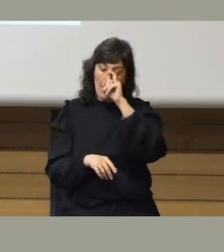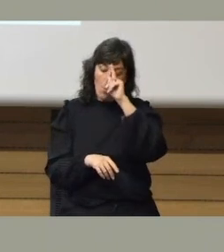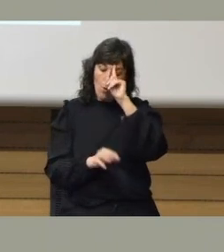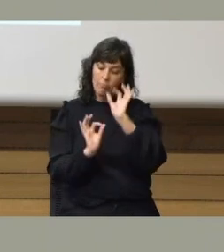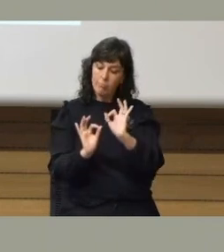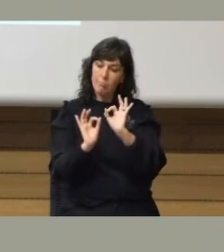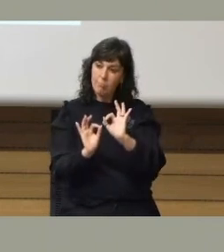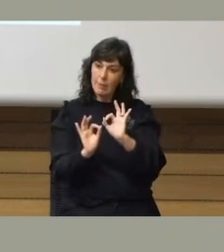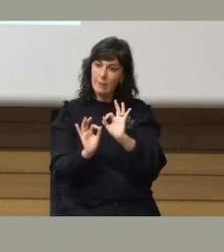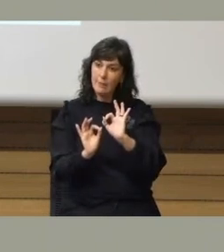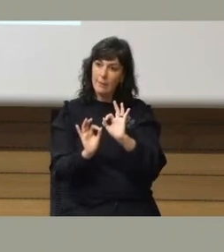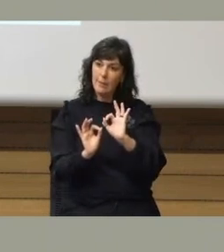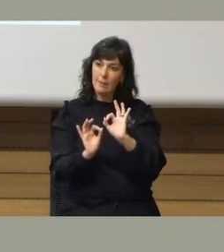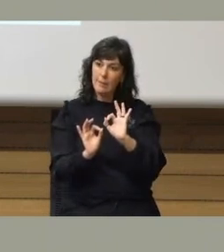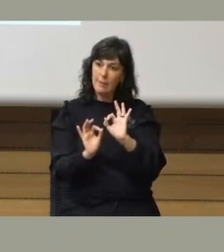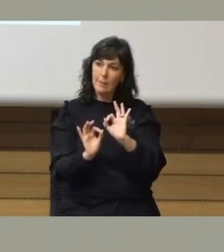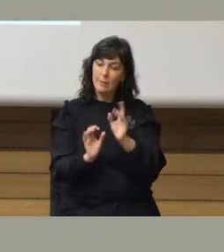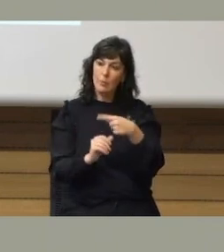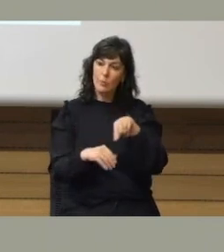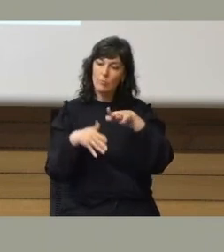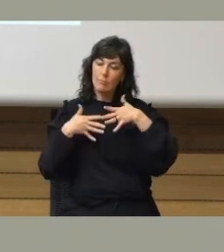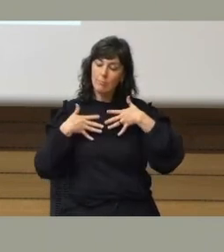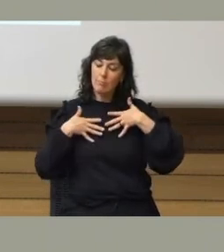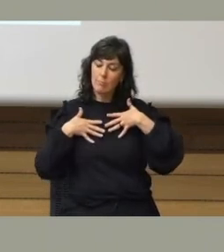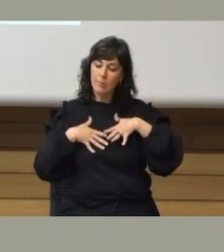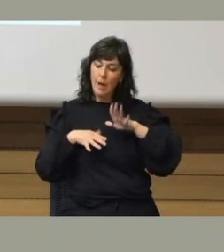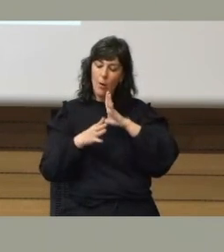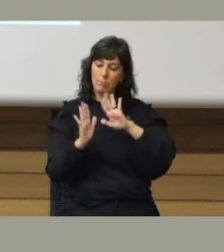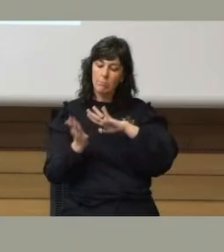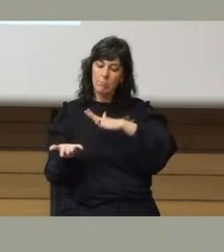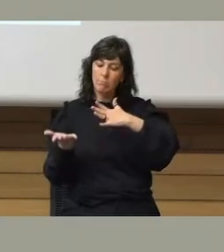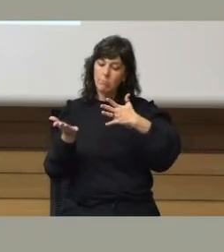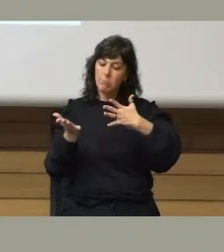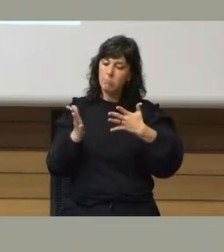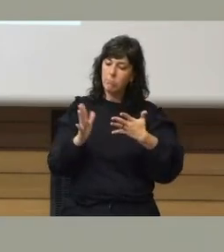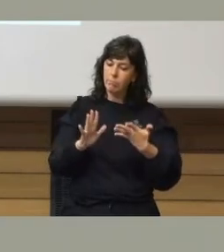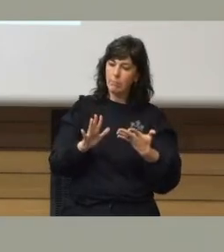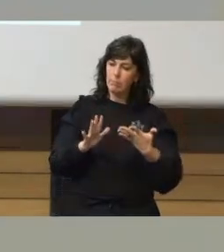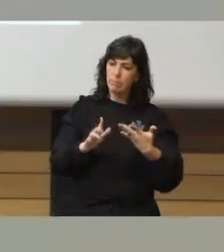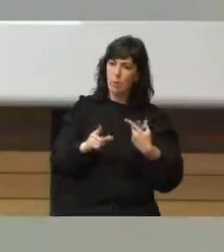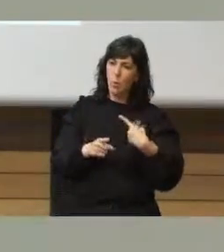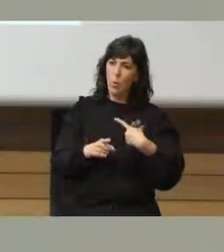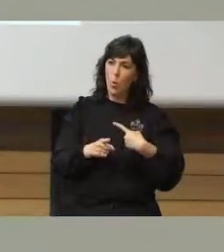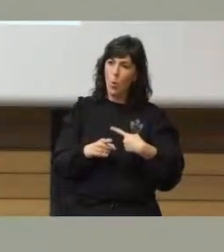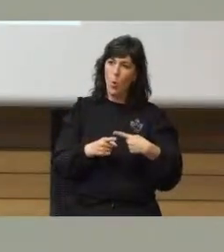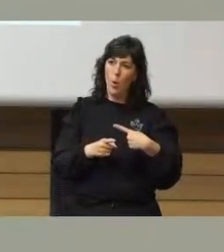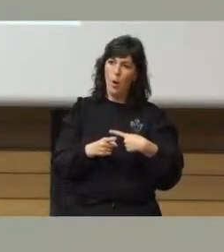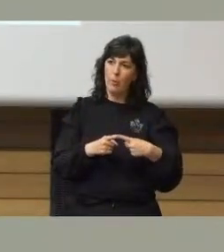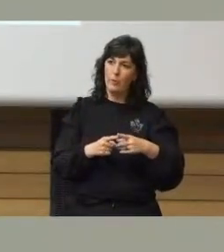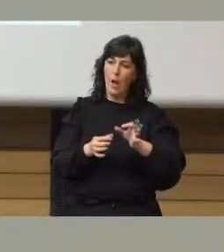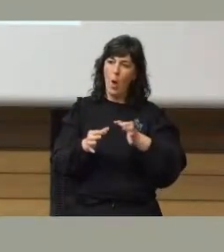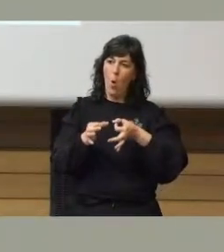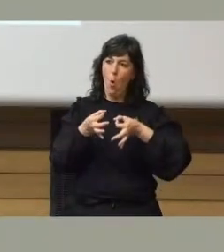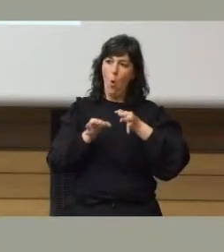que os ha llegado, quiero que la transforméis en un componente orgánico. Si alguno maneja neurotransmisores, es